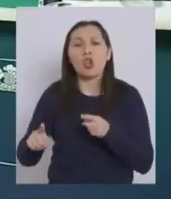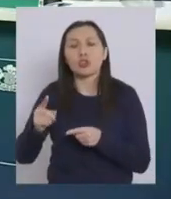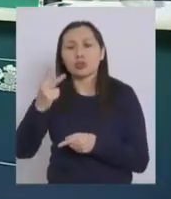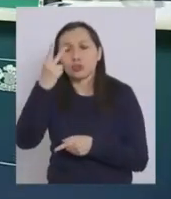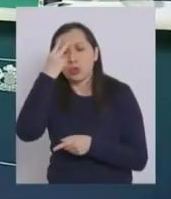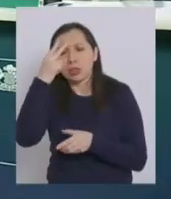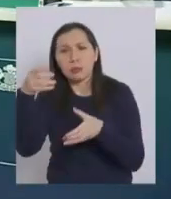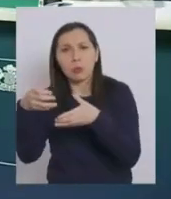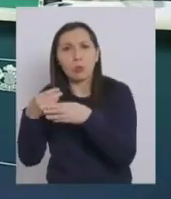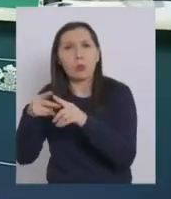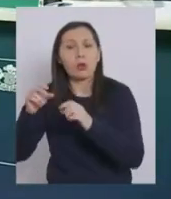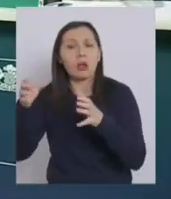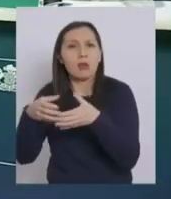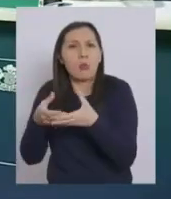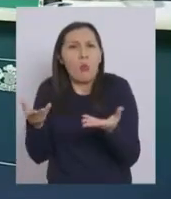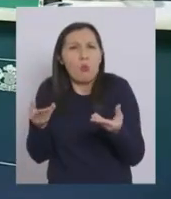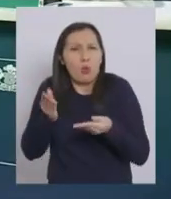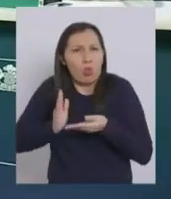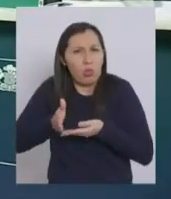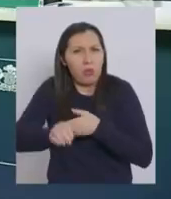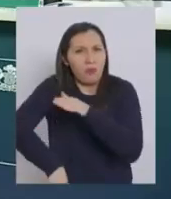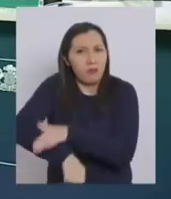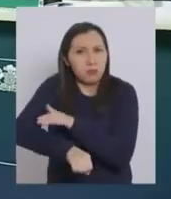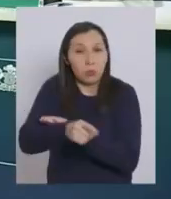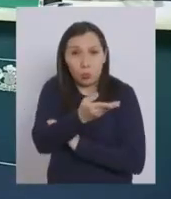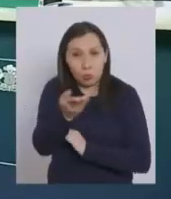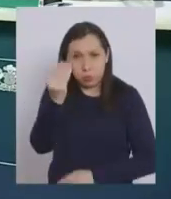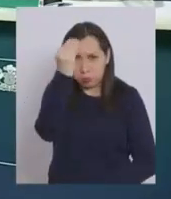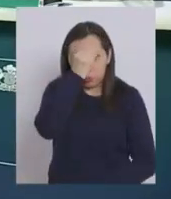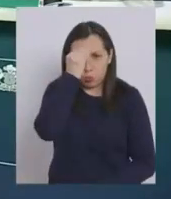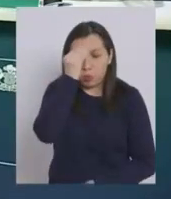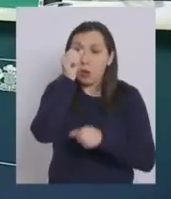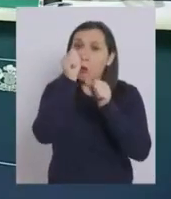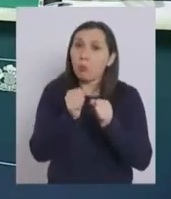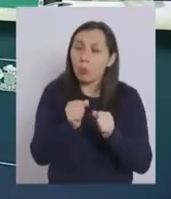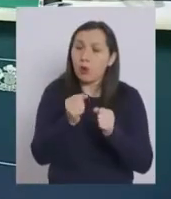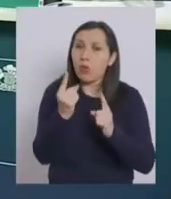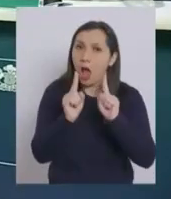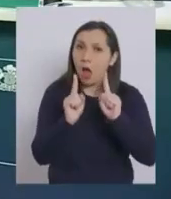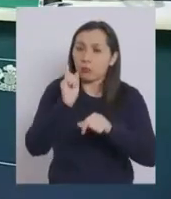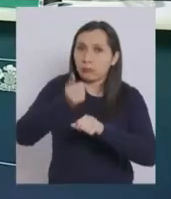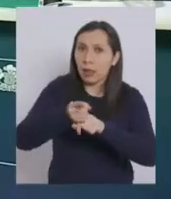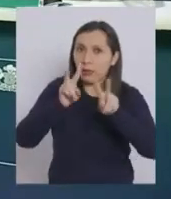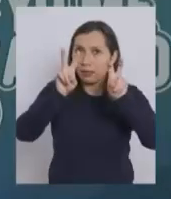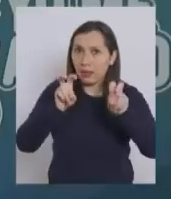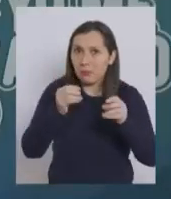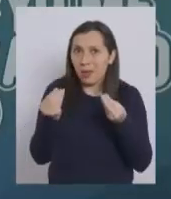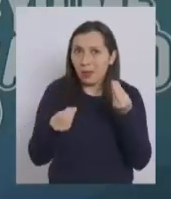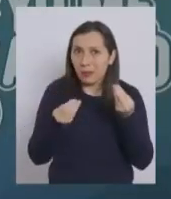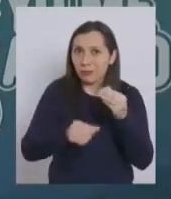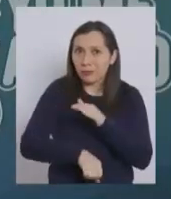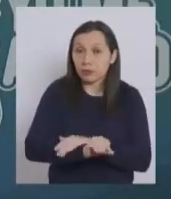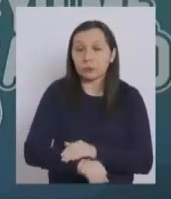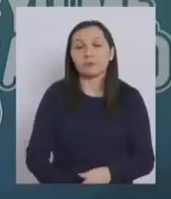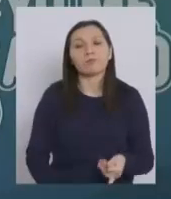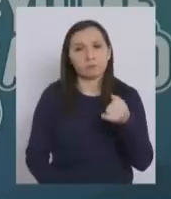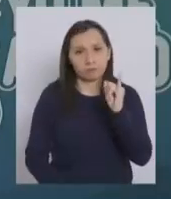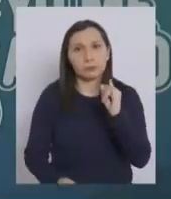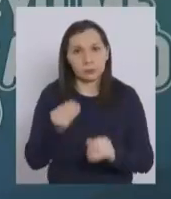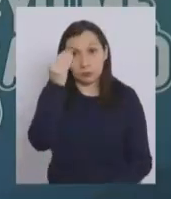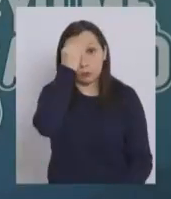que se mantengan todavía los partidos? ¿Están ustedes preocupados de esta situación? ¿Se podría tomar alguna medida al respecto? Por supuesto que